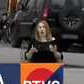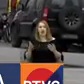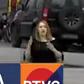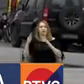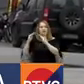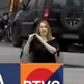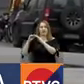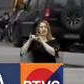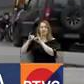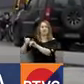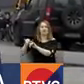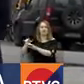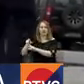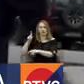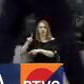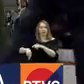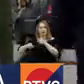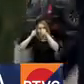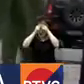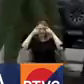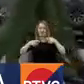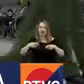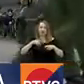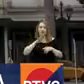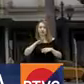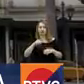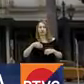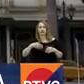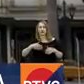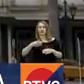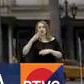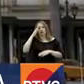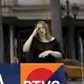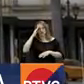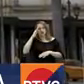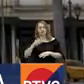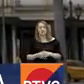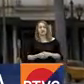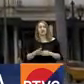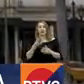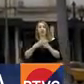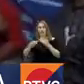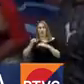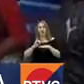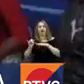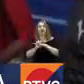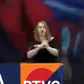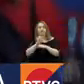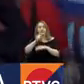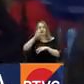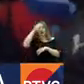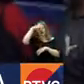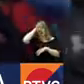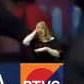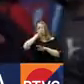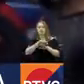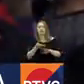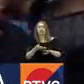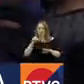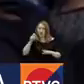por agentes de seguridad del estado fuera de la isla así hubo manifestaciones de cubanos exiliados que pidieron la libertad de los presos